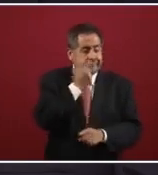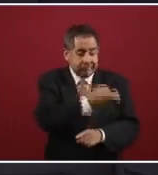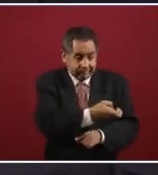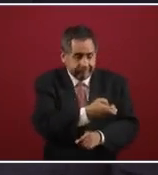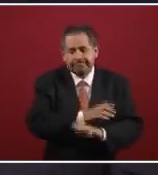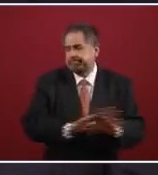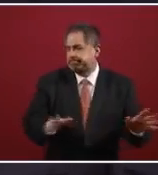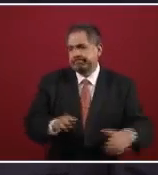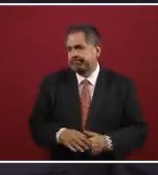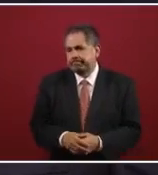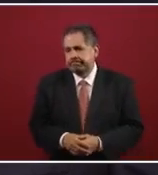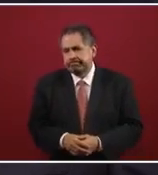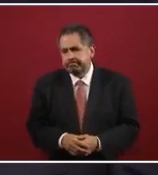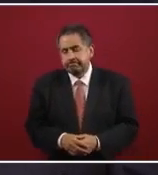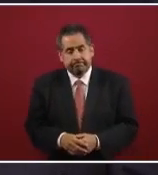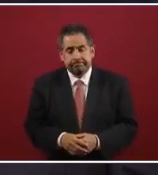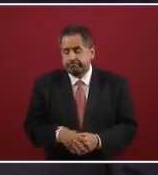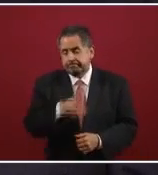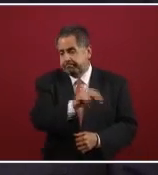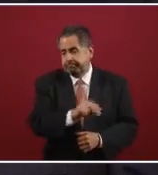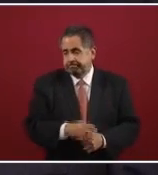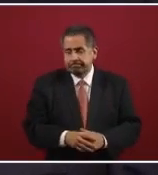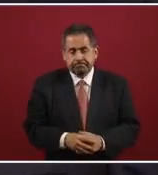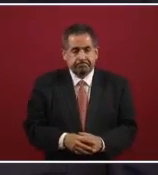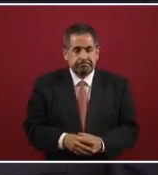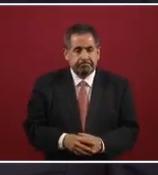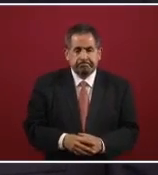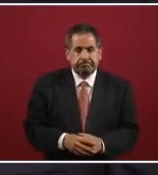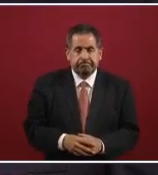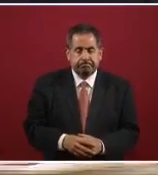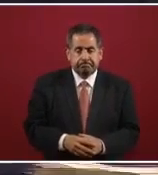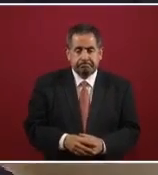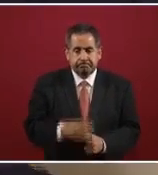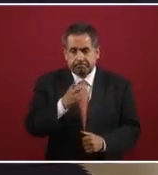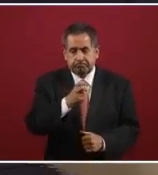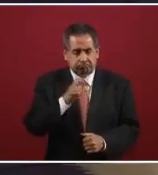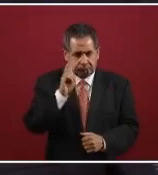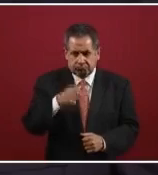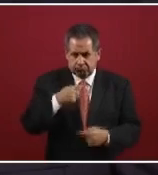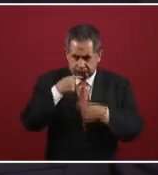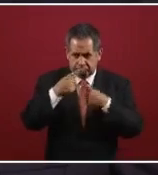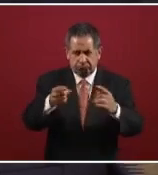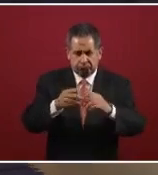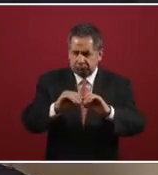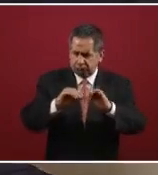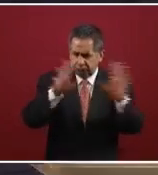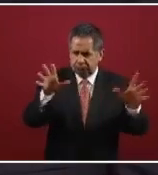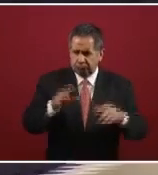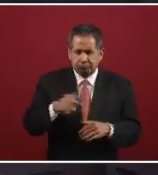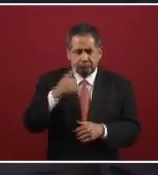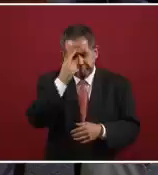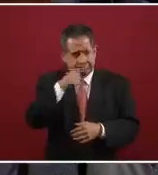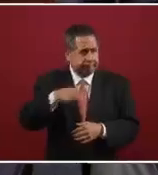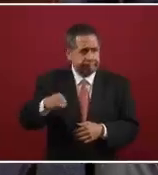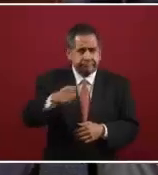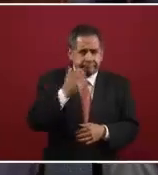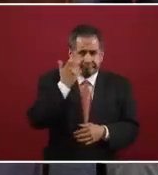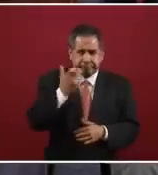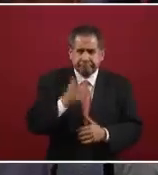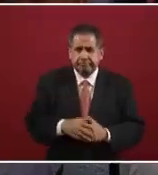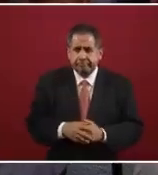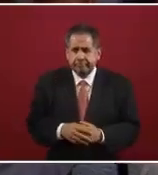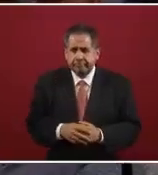eso no y esto lo digo así con toda claridad para qué